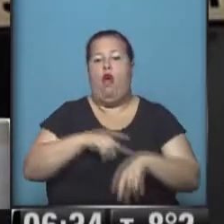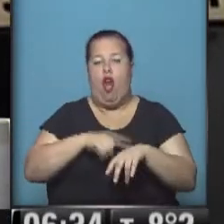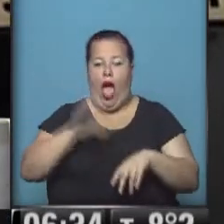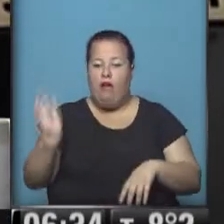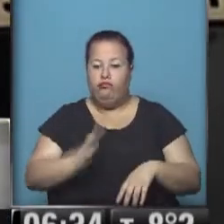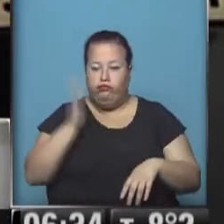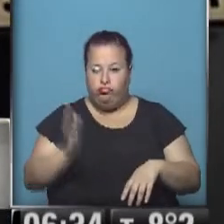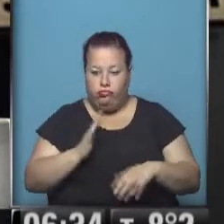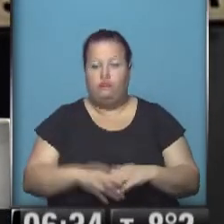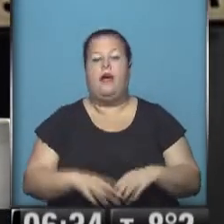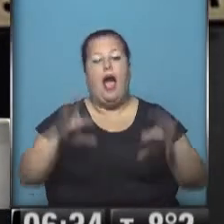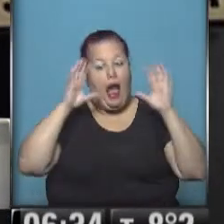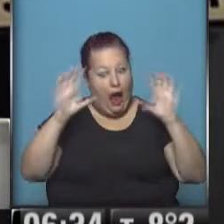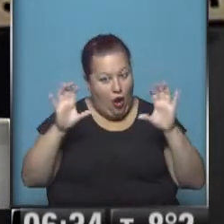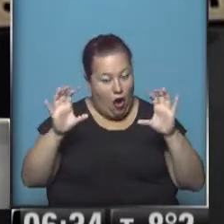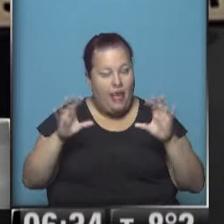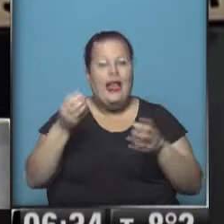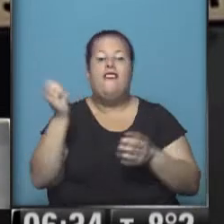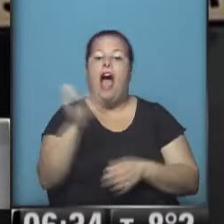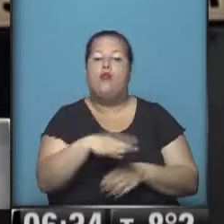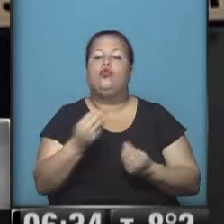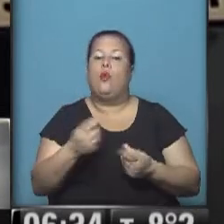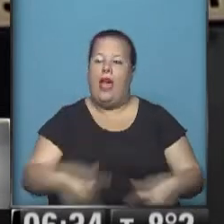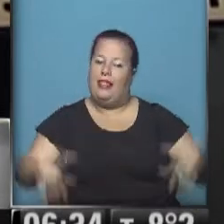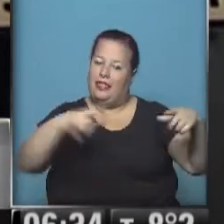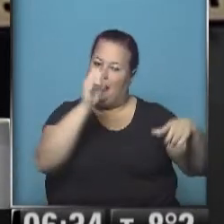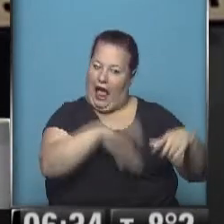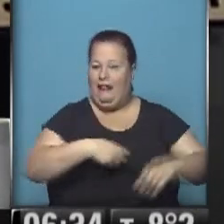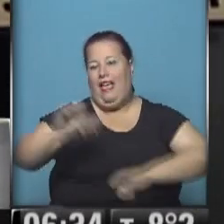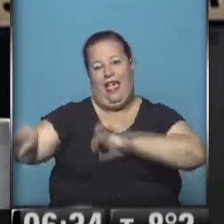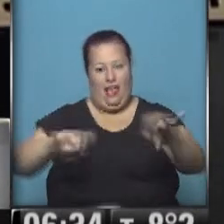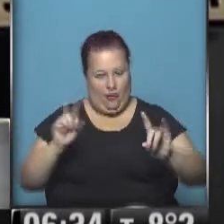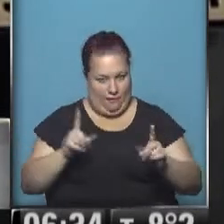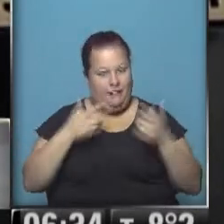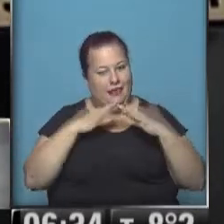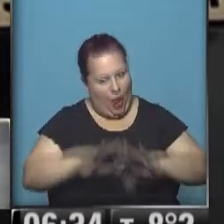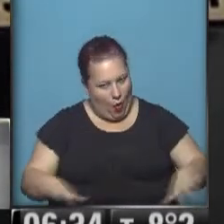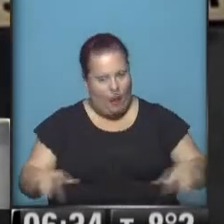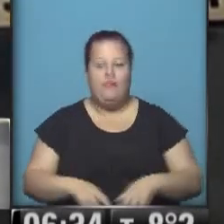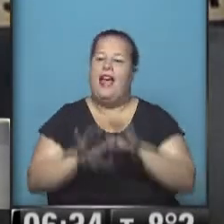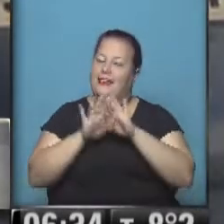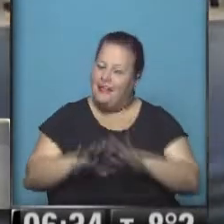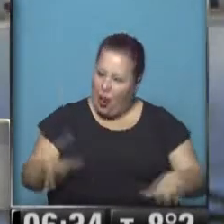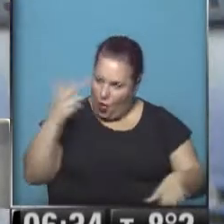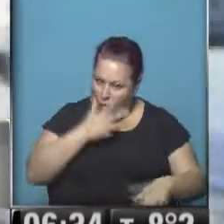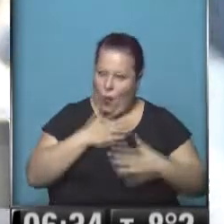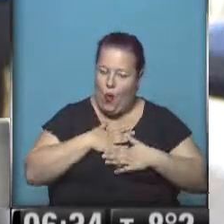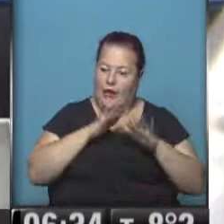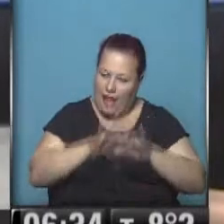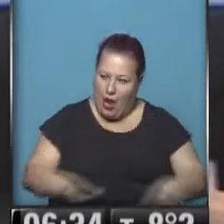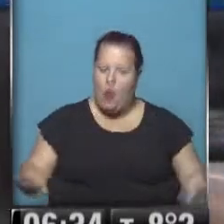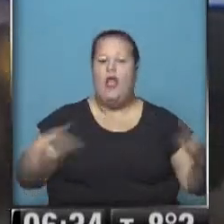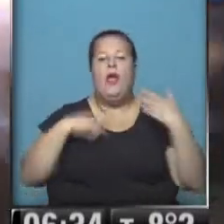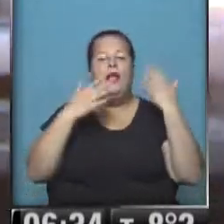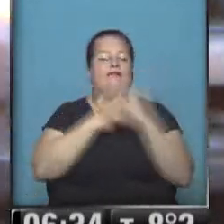programas previstas recuerda alojar los objetivos en los lugares permite hasta luego hasta luego hubo querido hasta luego te